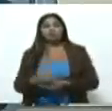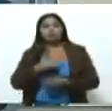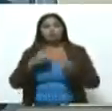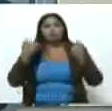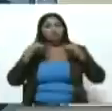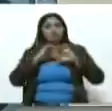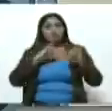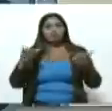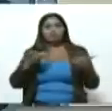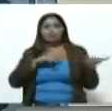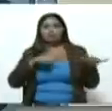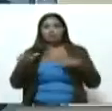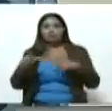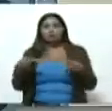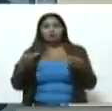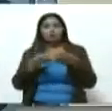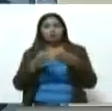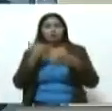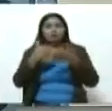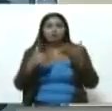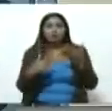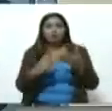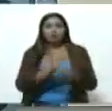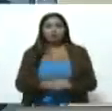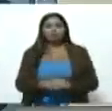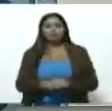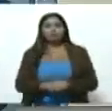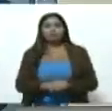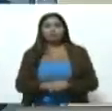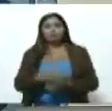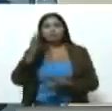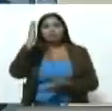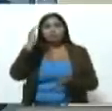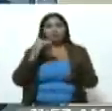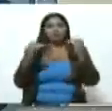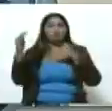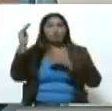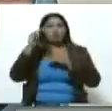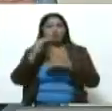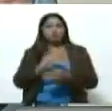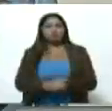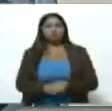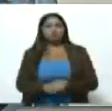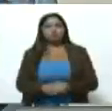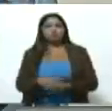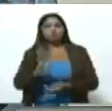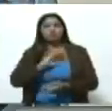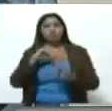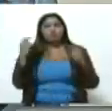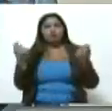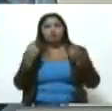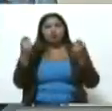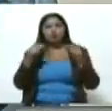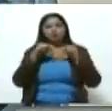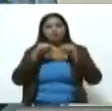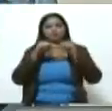con los directores generales de línea, fiscales superiores, etcétera, una jornada que será